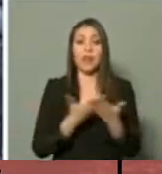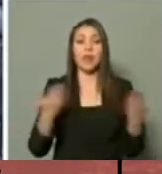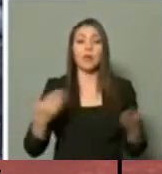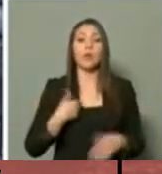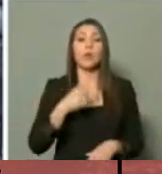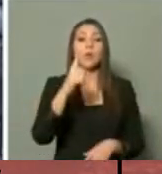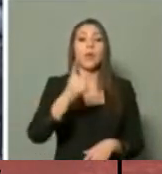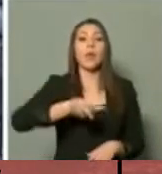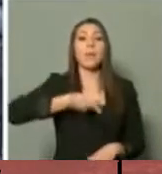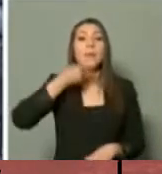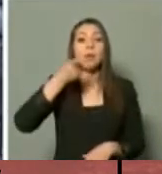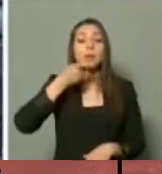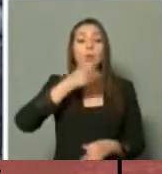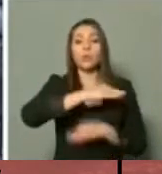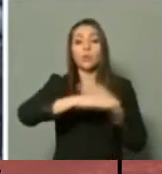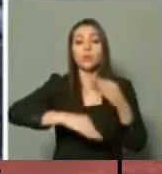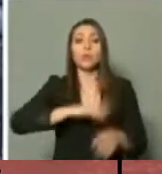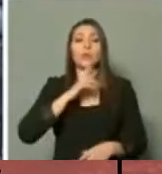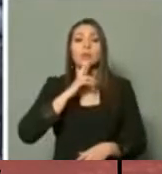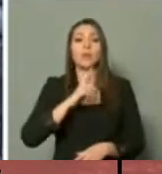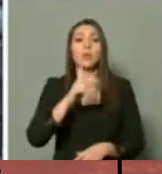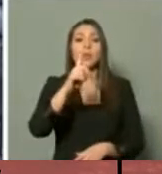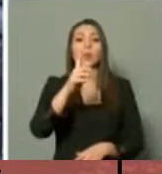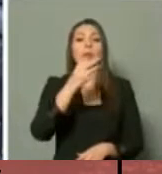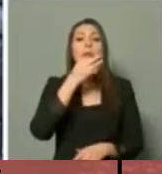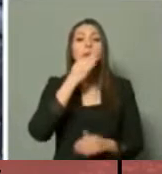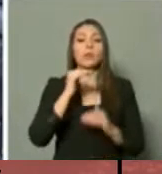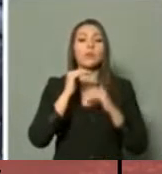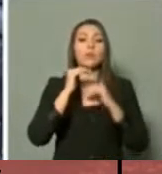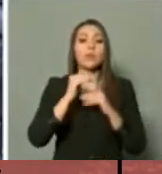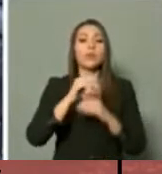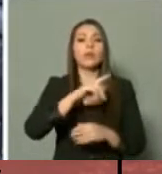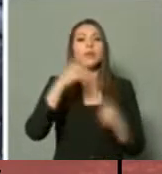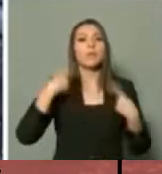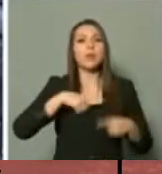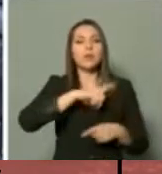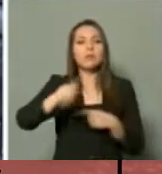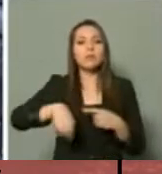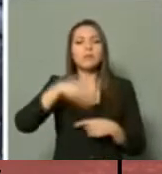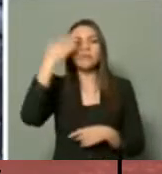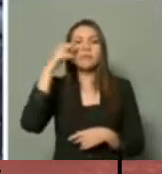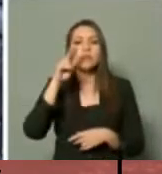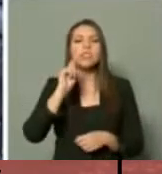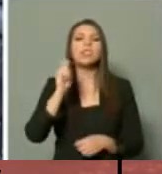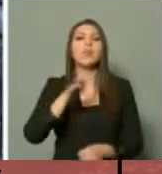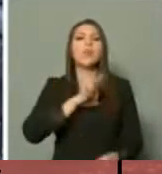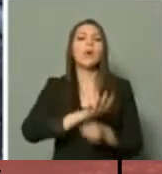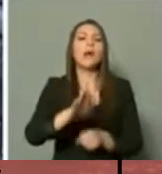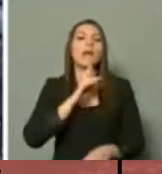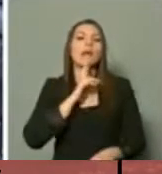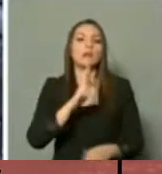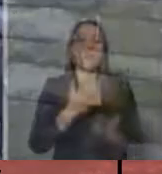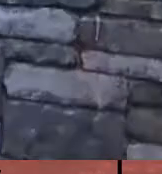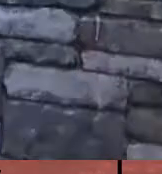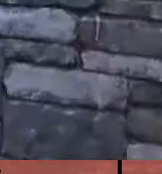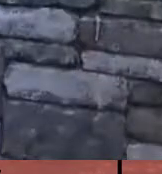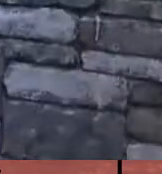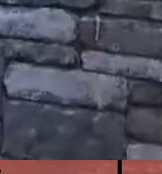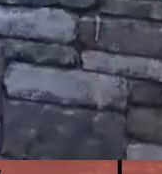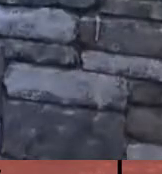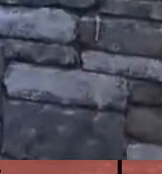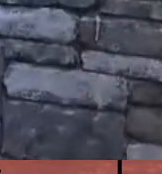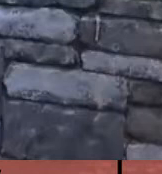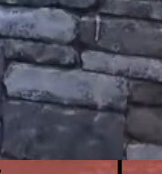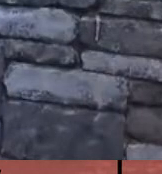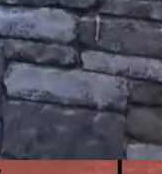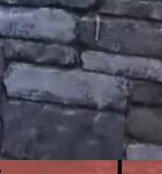pregunta y cada uno podrá responder hasta por un minuto para que sus electores conozcan la respuesta. La pregunta es, en caso de que